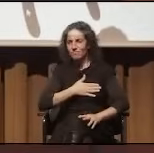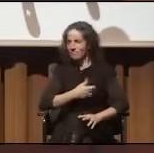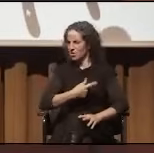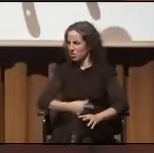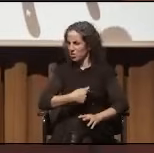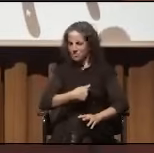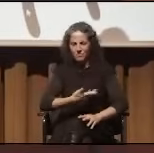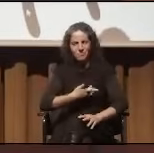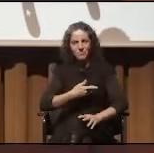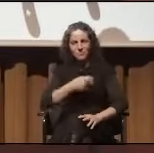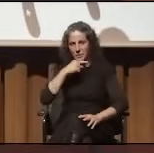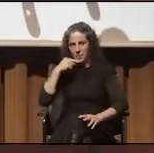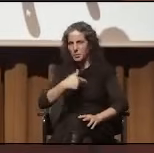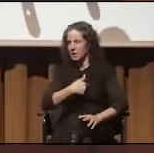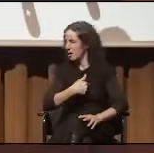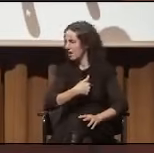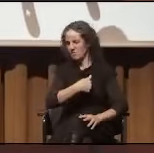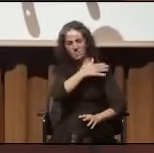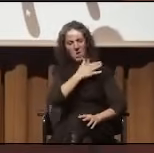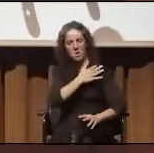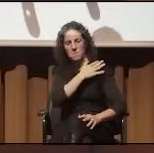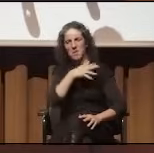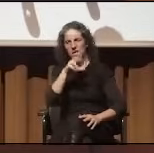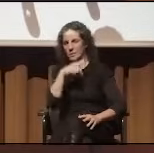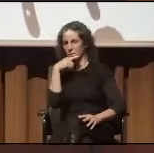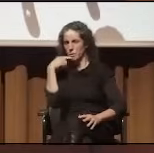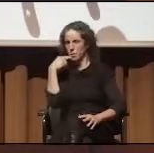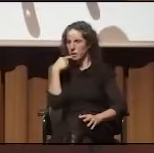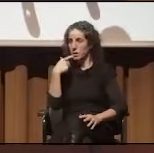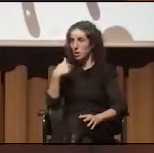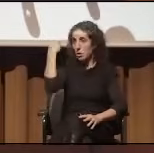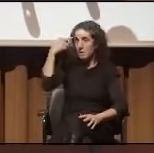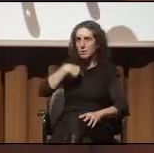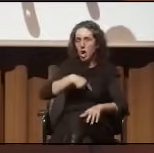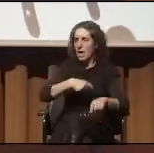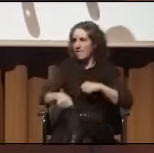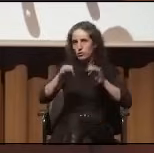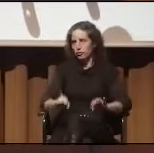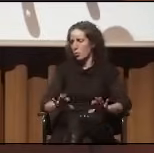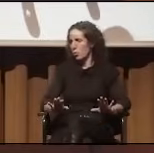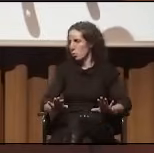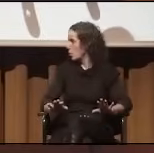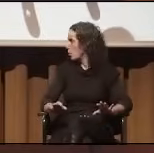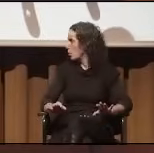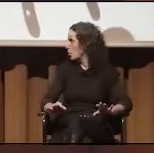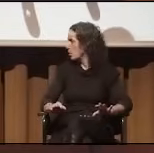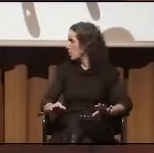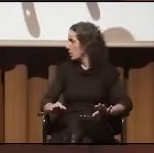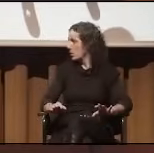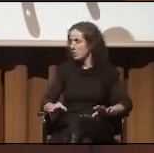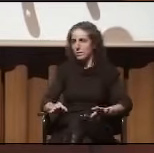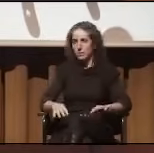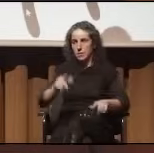oprimiendo aquí, el hombro también, y digo, ostras, tengo un infarto, pero tengo la consulta llena de